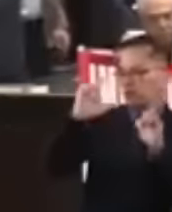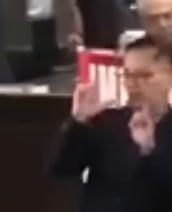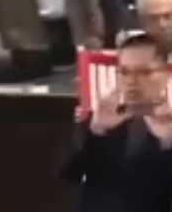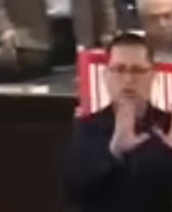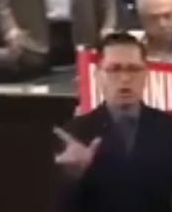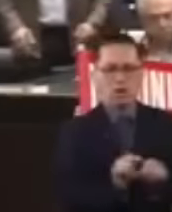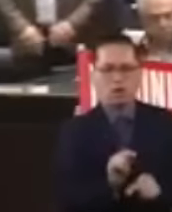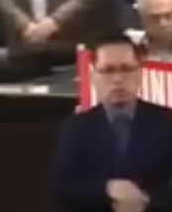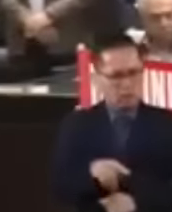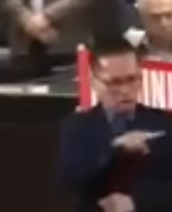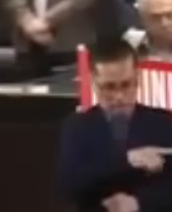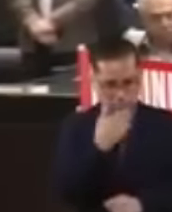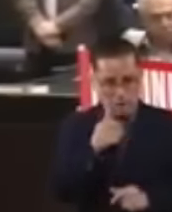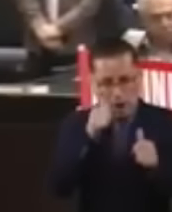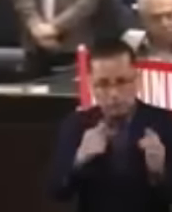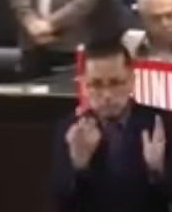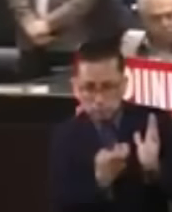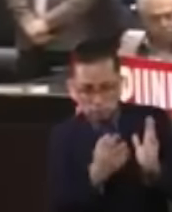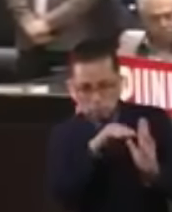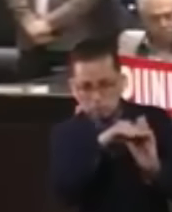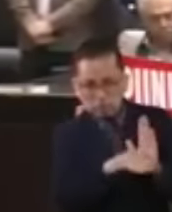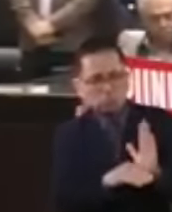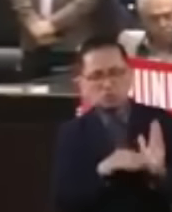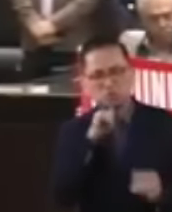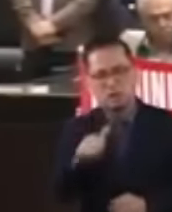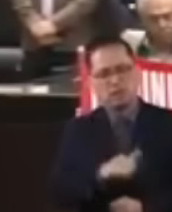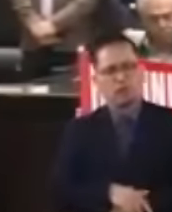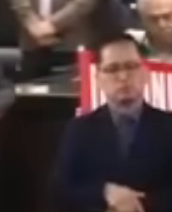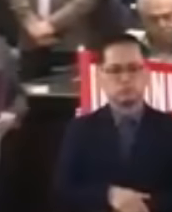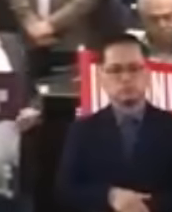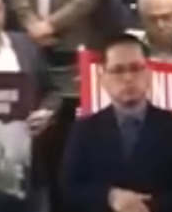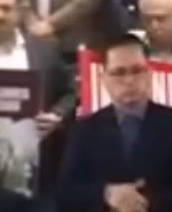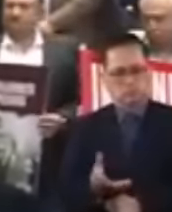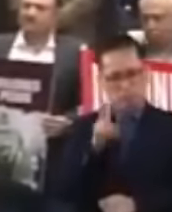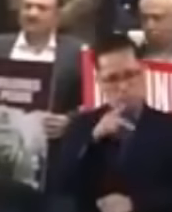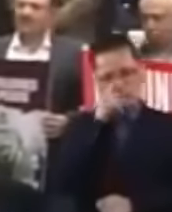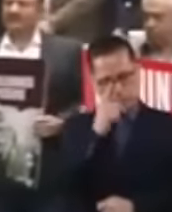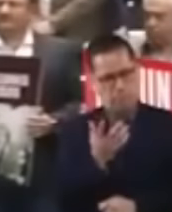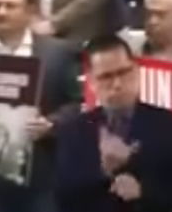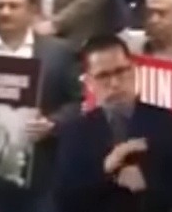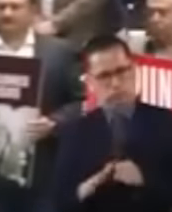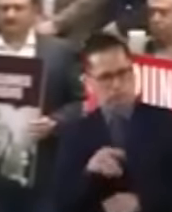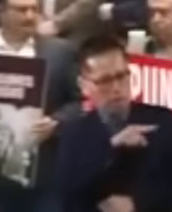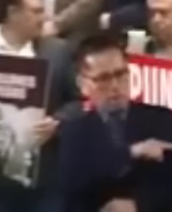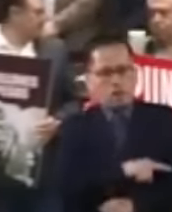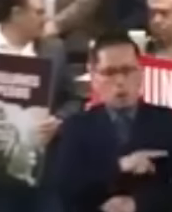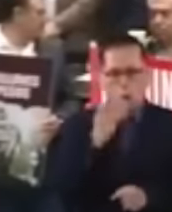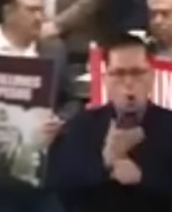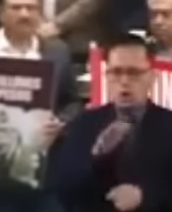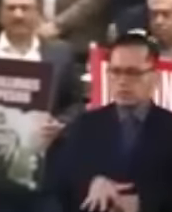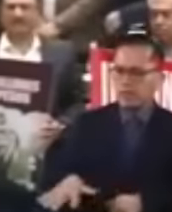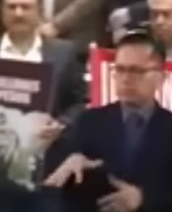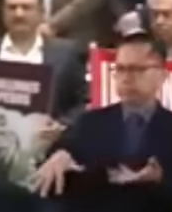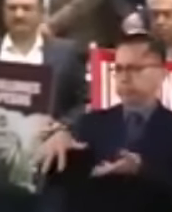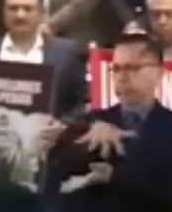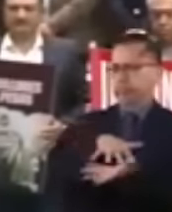a votar. No es posible, México, no es posible que quieran ignorar lo que está sucediendo con tanta inseguridad. Hoy